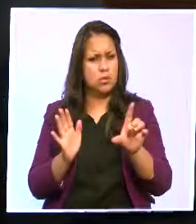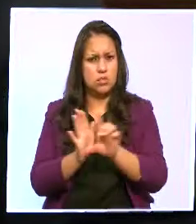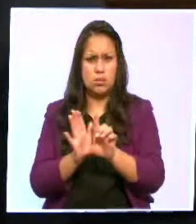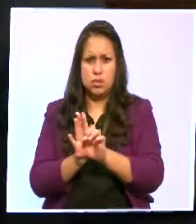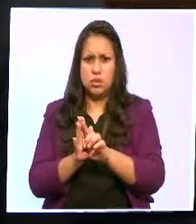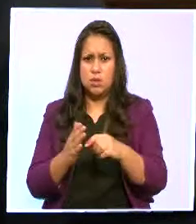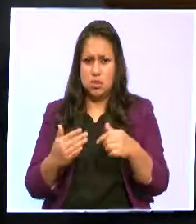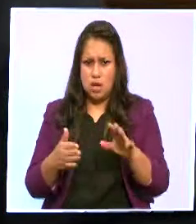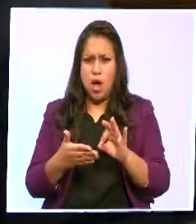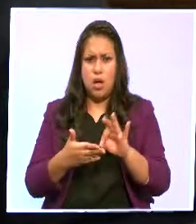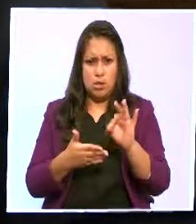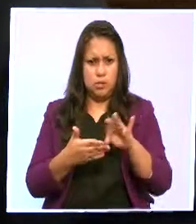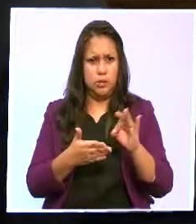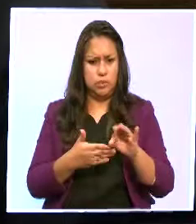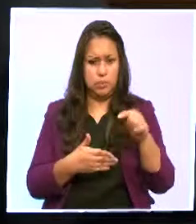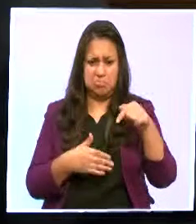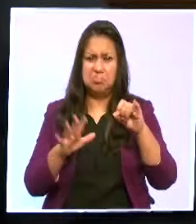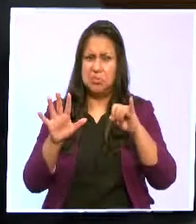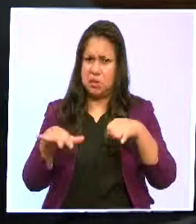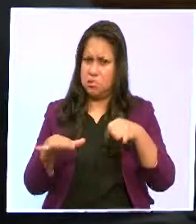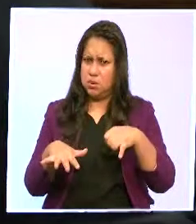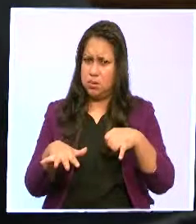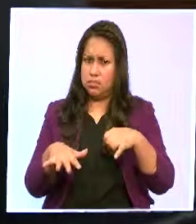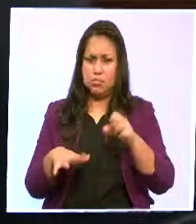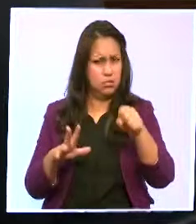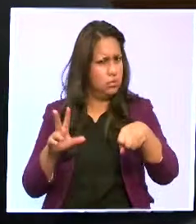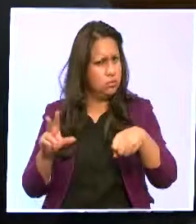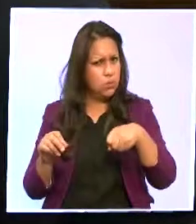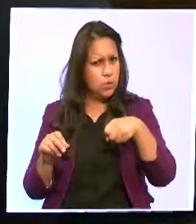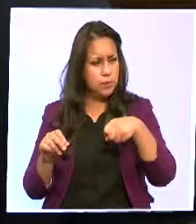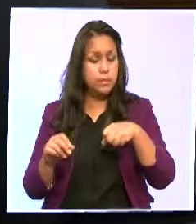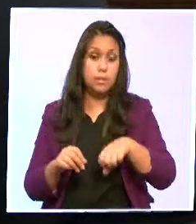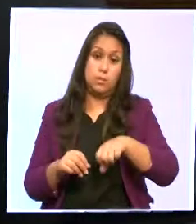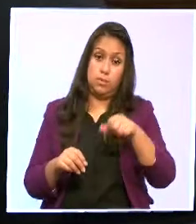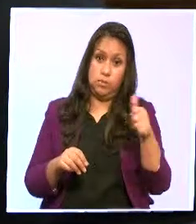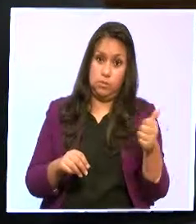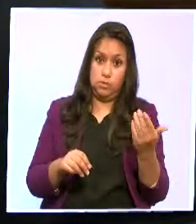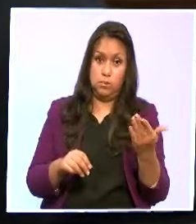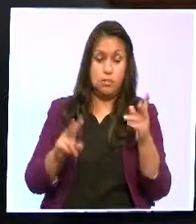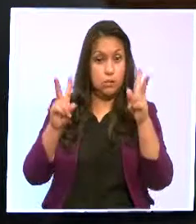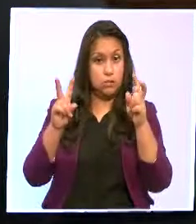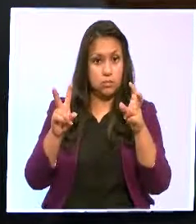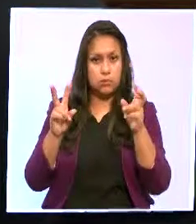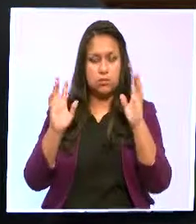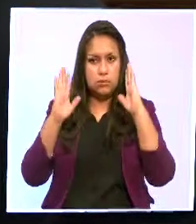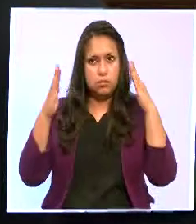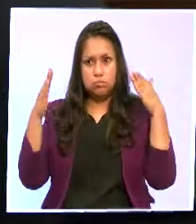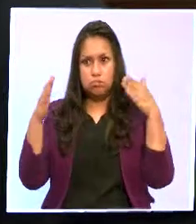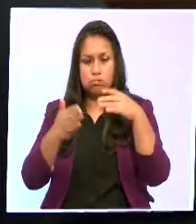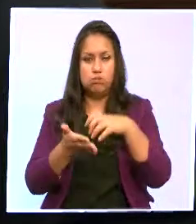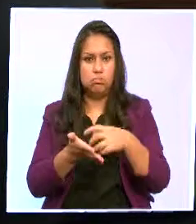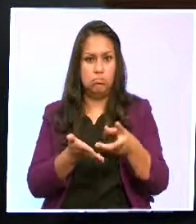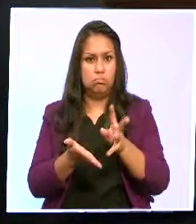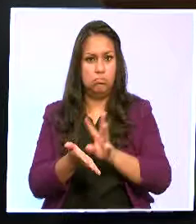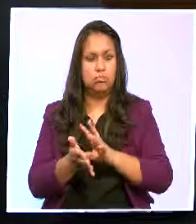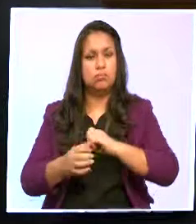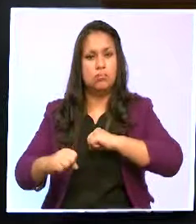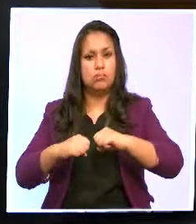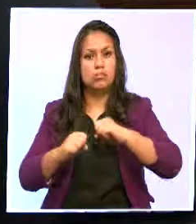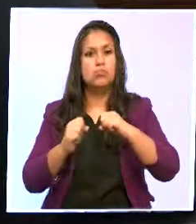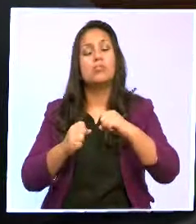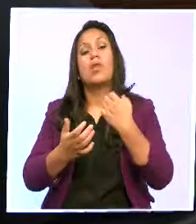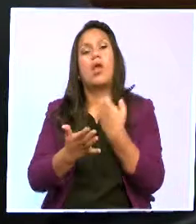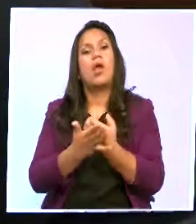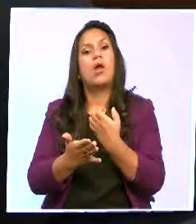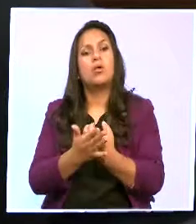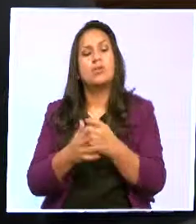estén aprobadas durante el primer semestre de otro lado uno de los temas que concentrará la atención del parlamento es el trámite del código de la economía